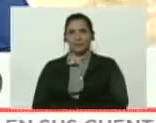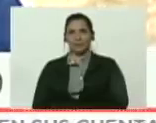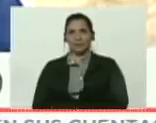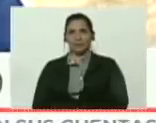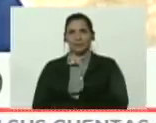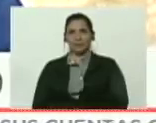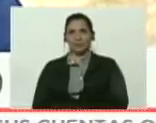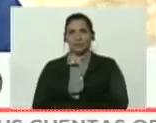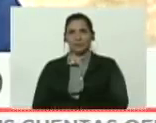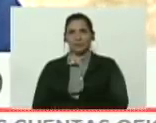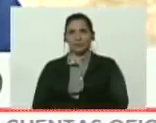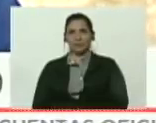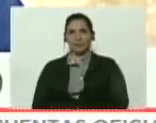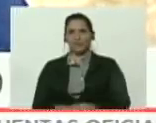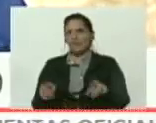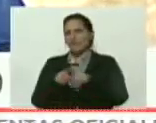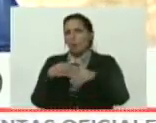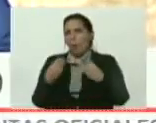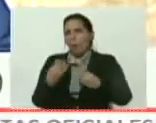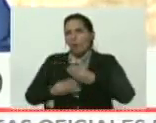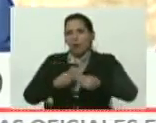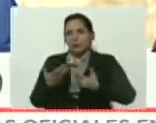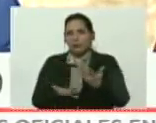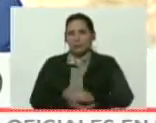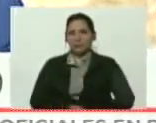¿Cómo es? ¡Sas!